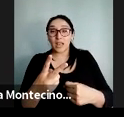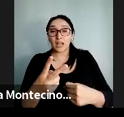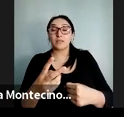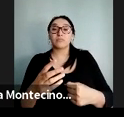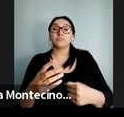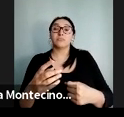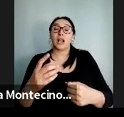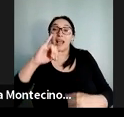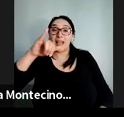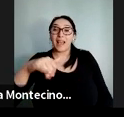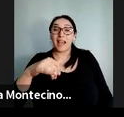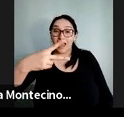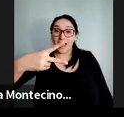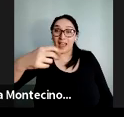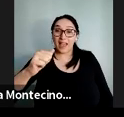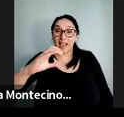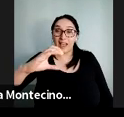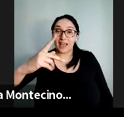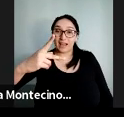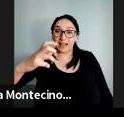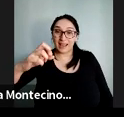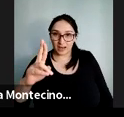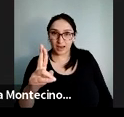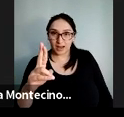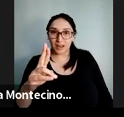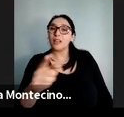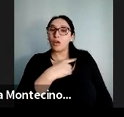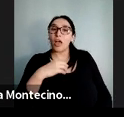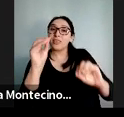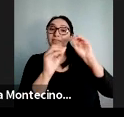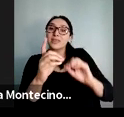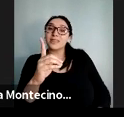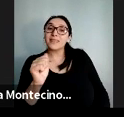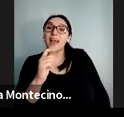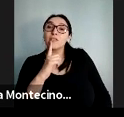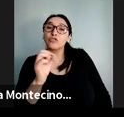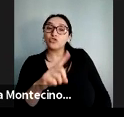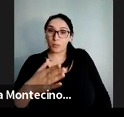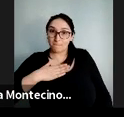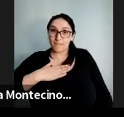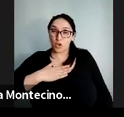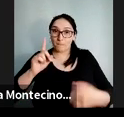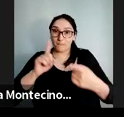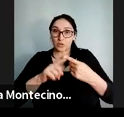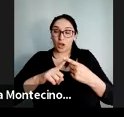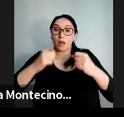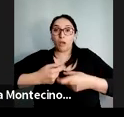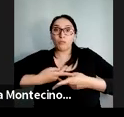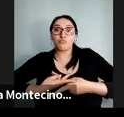o si nuestros datos han estado expuestos a nivel tanto público o en alguna filtración masiva de